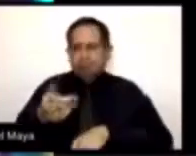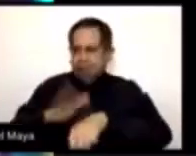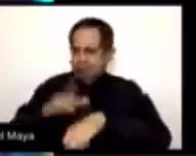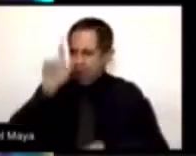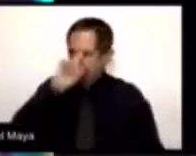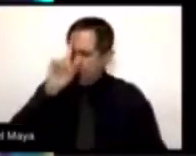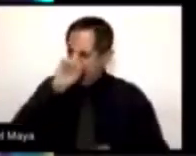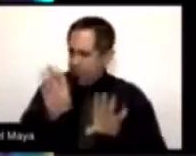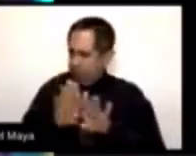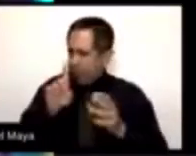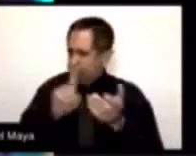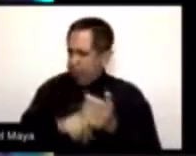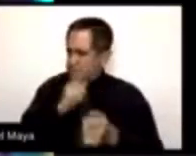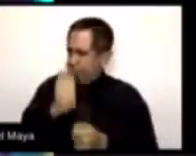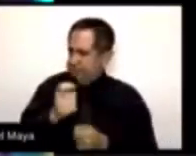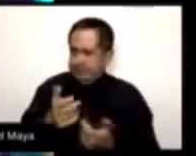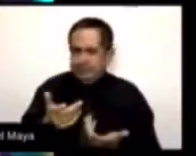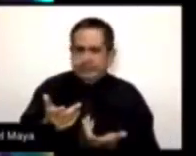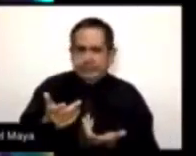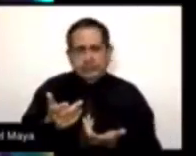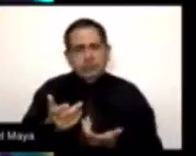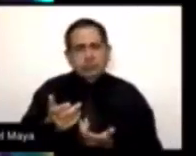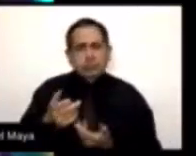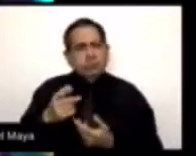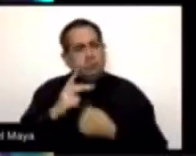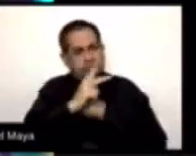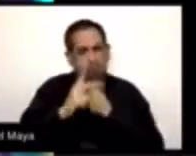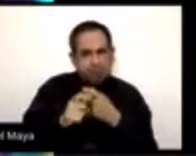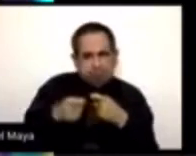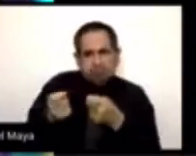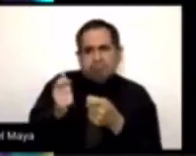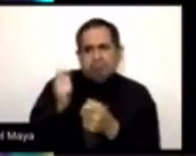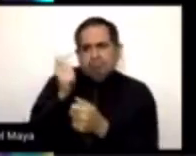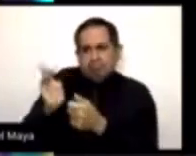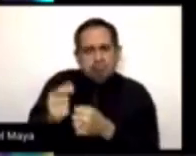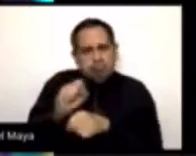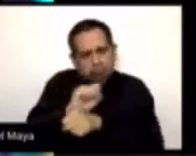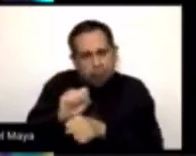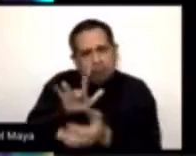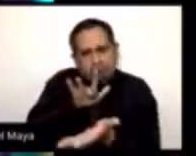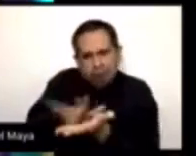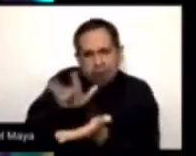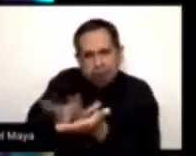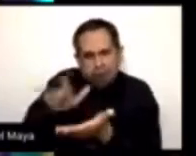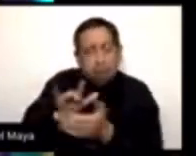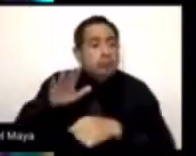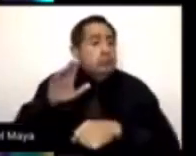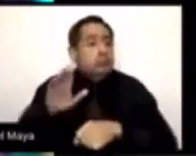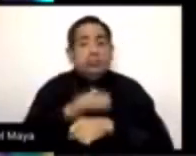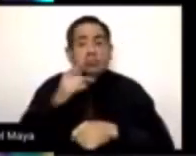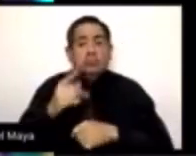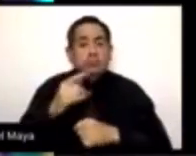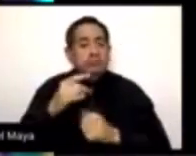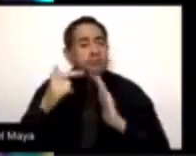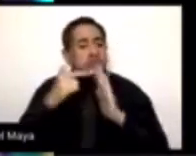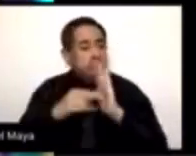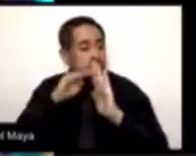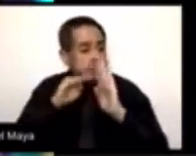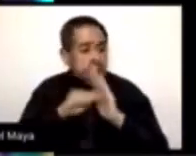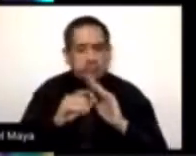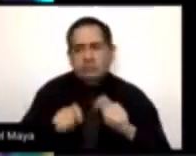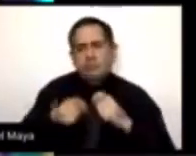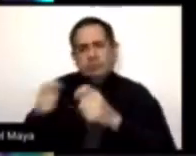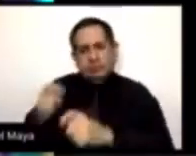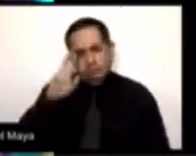estados integrantes garanticen el mínimo vital, pues trasciende a todos los ámbitos que prevean medidas que permitan respetar